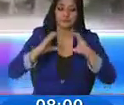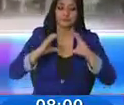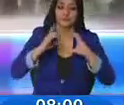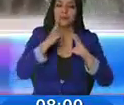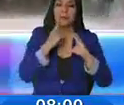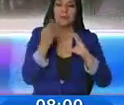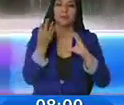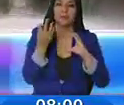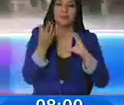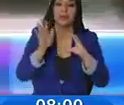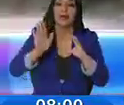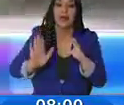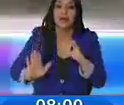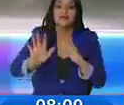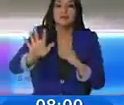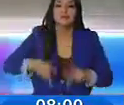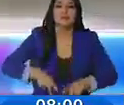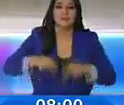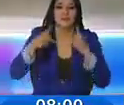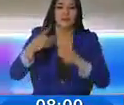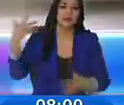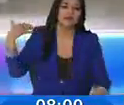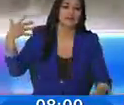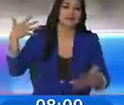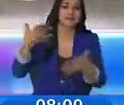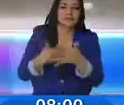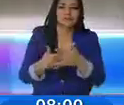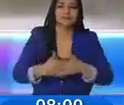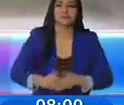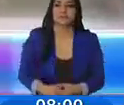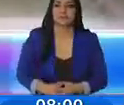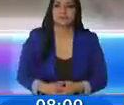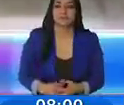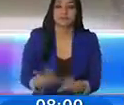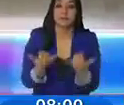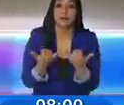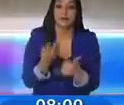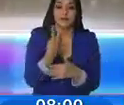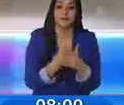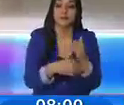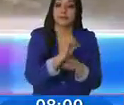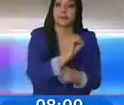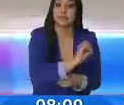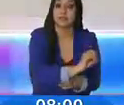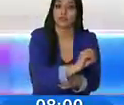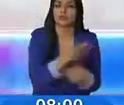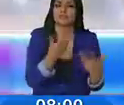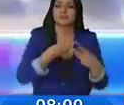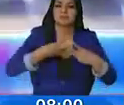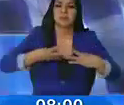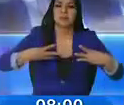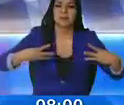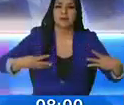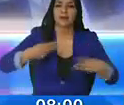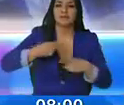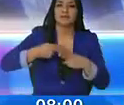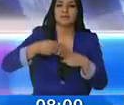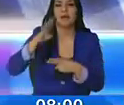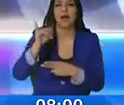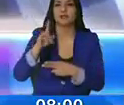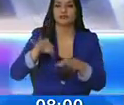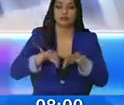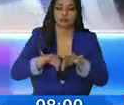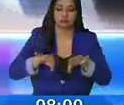credo y supervivencia. En este momento está ahí un hijo mío poniendo un material que llama bagazo